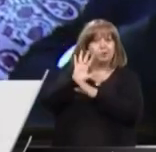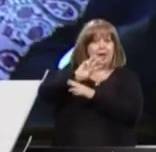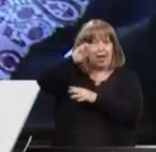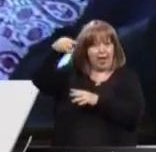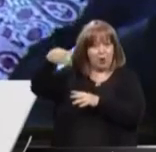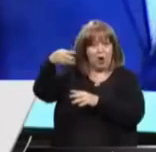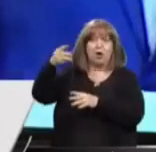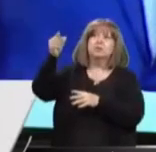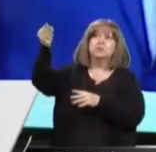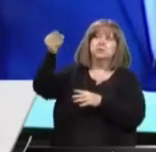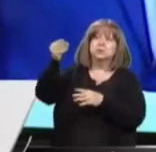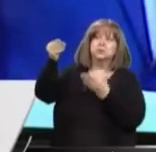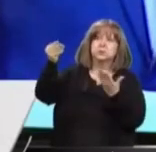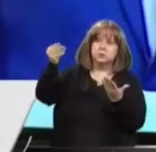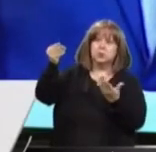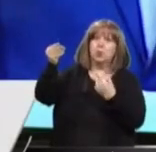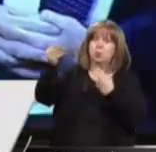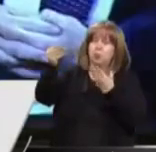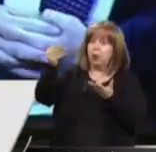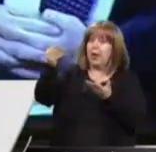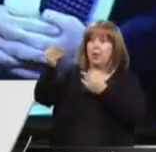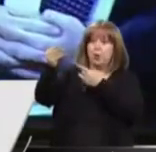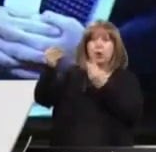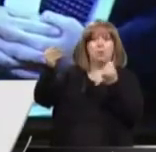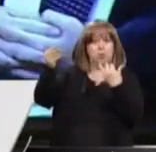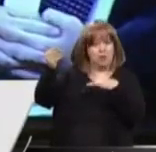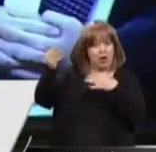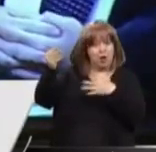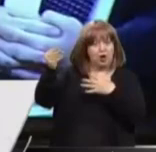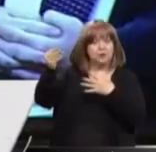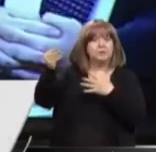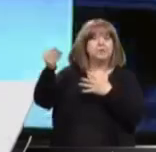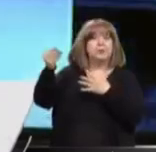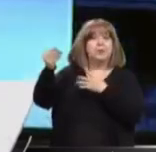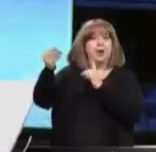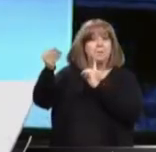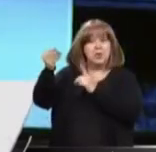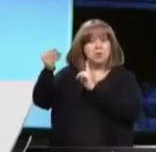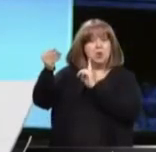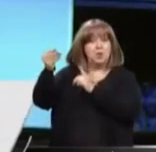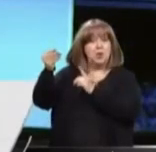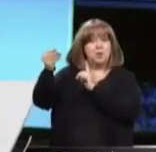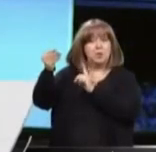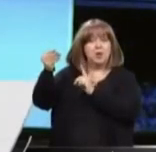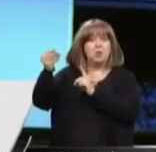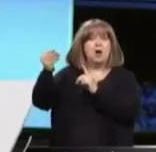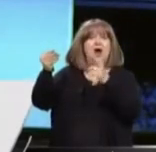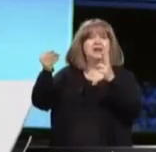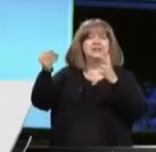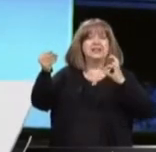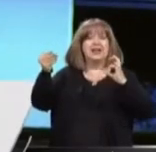países de primer nivel, son potencias mundiales, y que tardó 3 décadas en llegar a tener